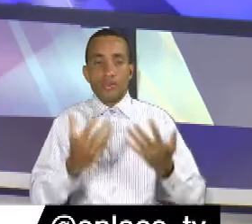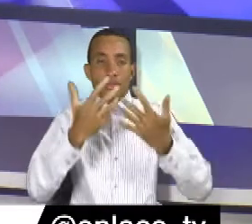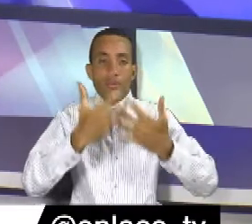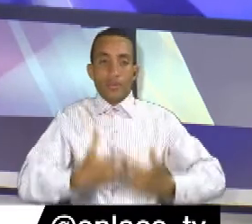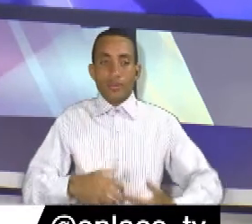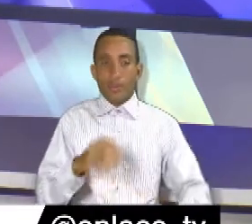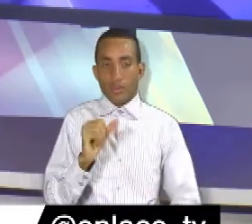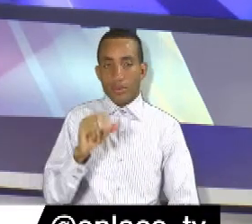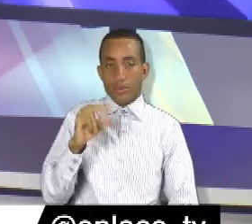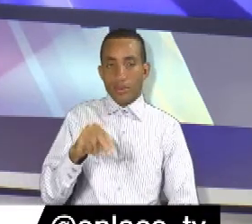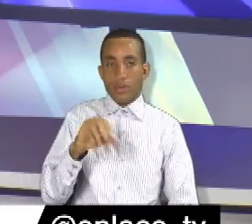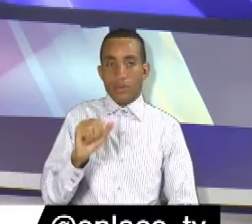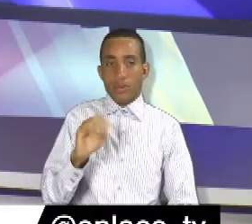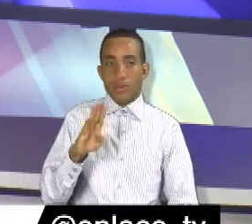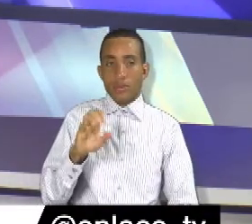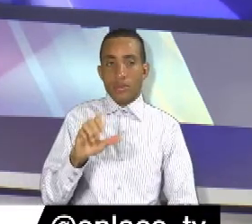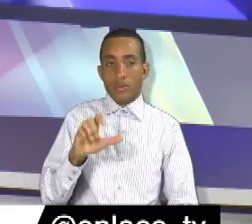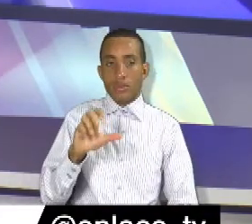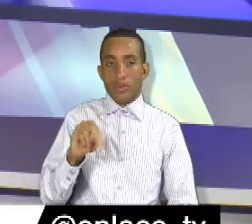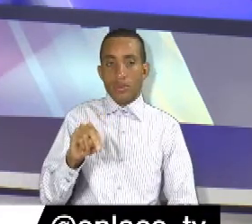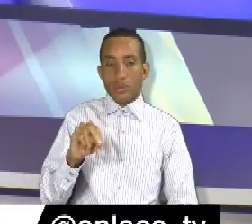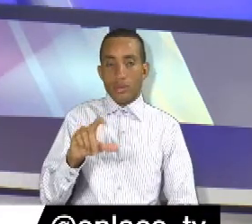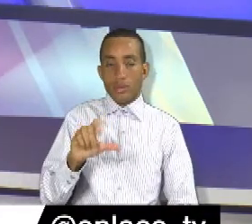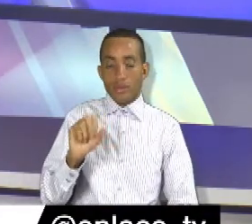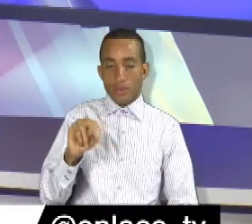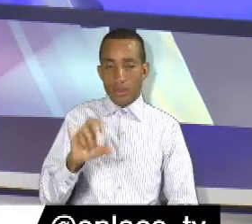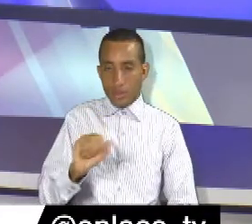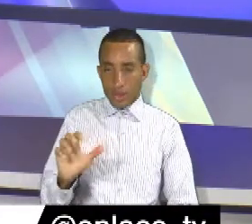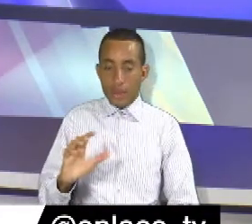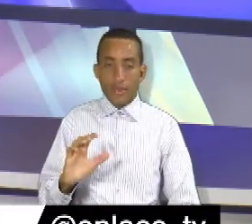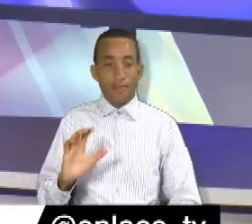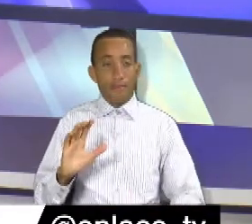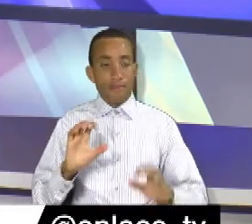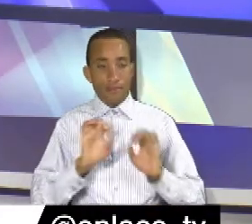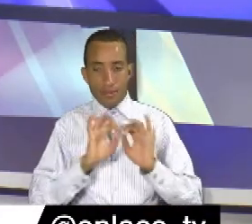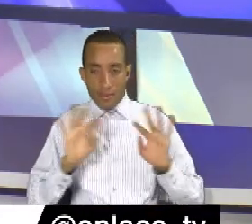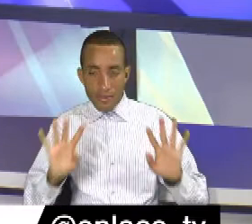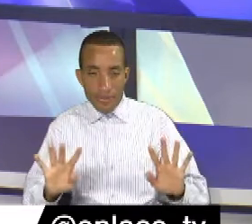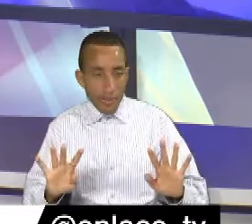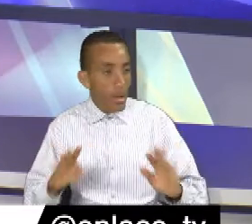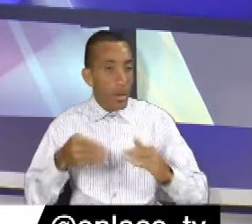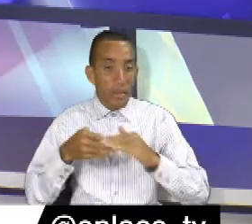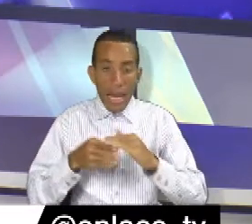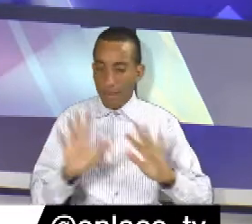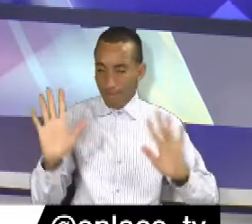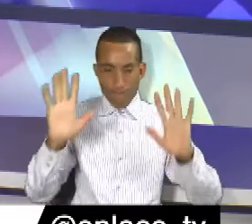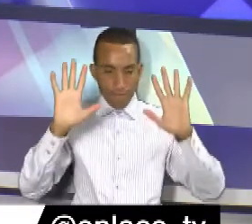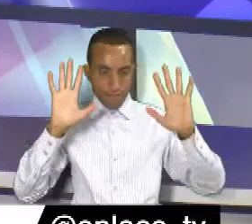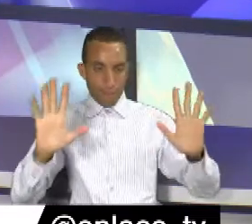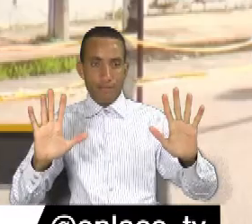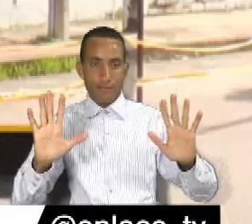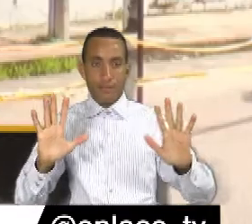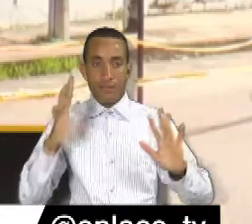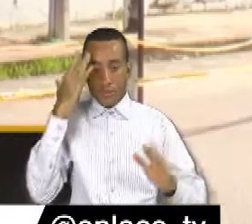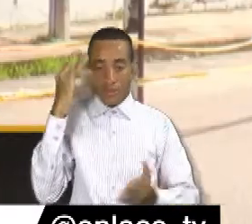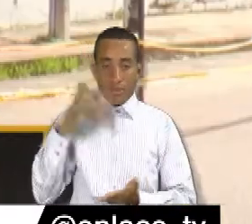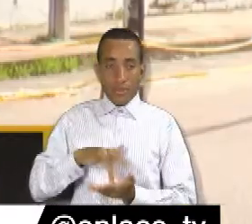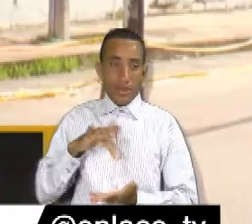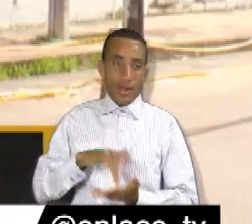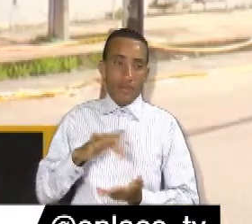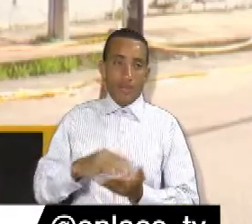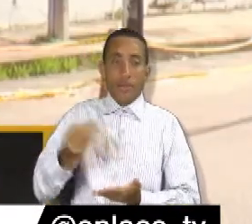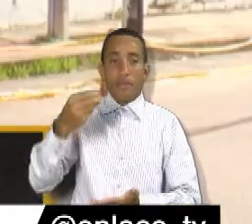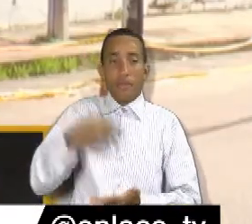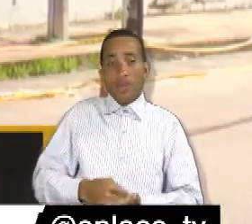a las entradas de la sede principal de Cor Magdalena, exigiendo el pago de salarios atrasados. Por segundo día